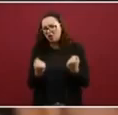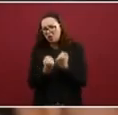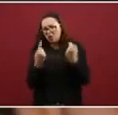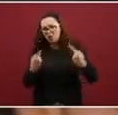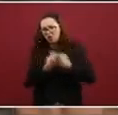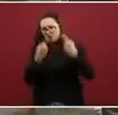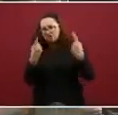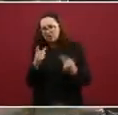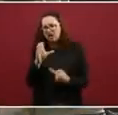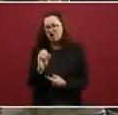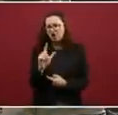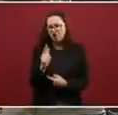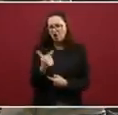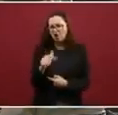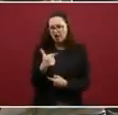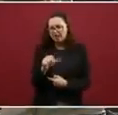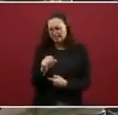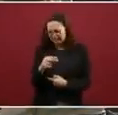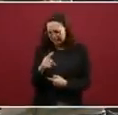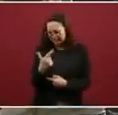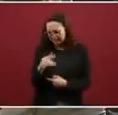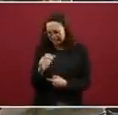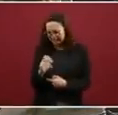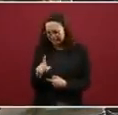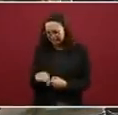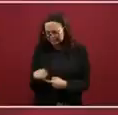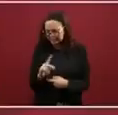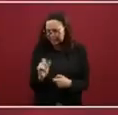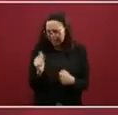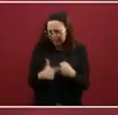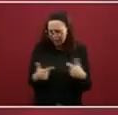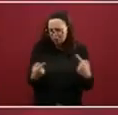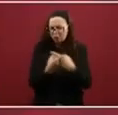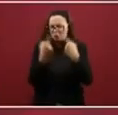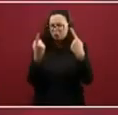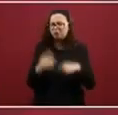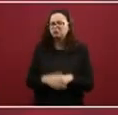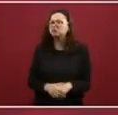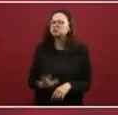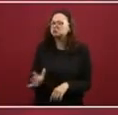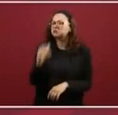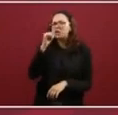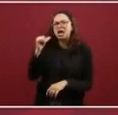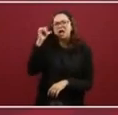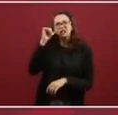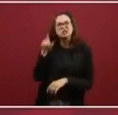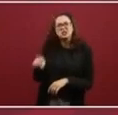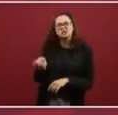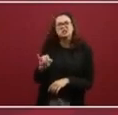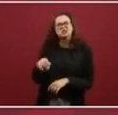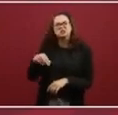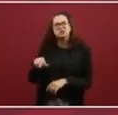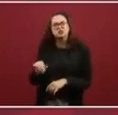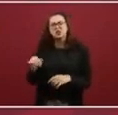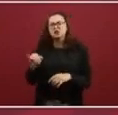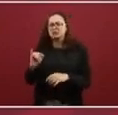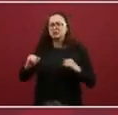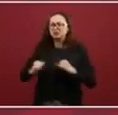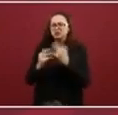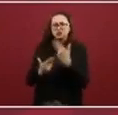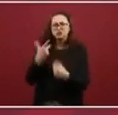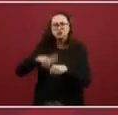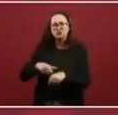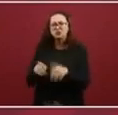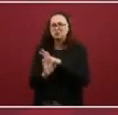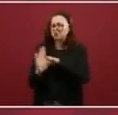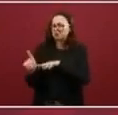o algo parecido? No, estamos trabajando. De hecho, en la reunión de ayer sí estuvo el Instituto Nacional de Migración, siempre va, siempre están invitados. El Instituto